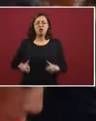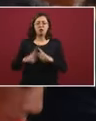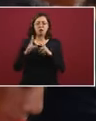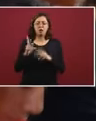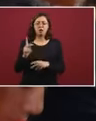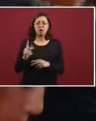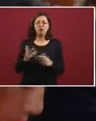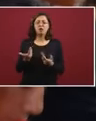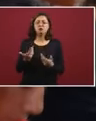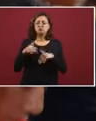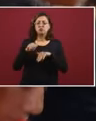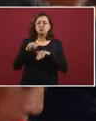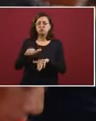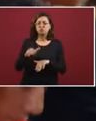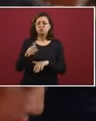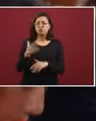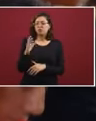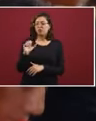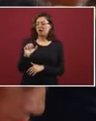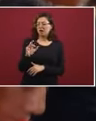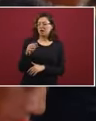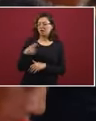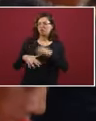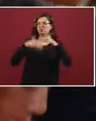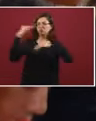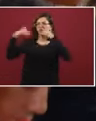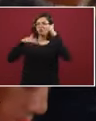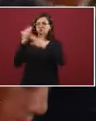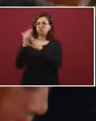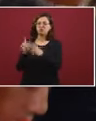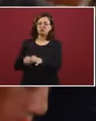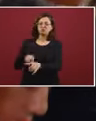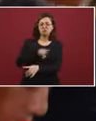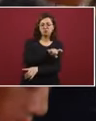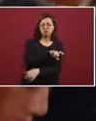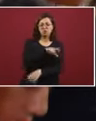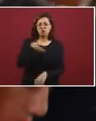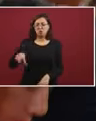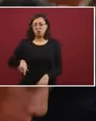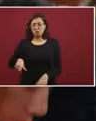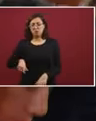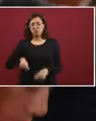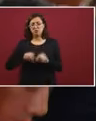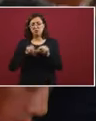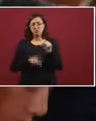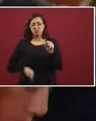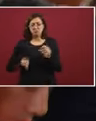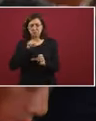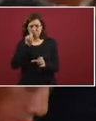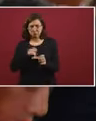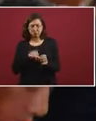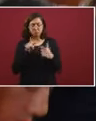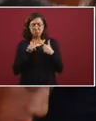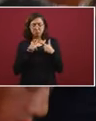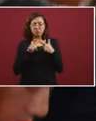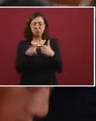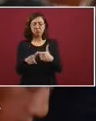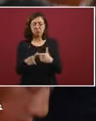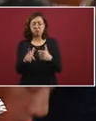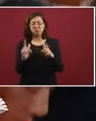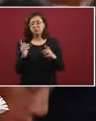materia de reducción de emisiones de carbono. Preguntarle si el gobierno de México se mantendrá en este Acuerdo de